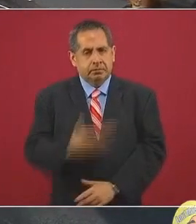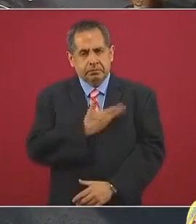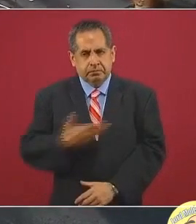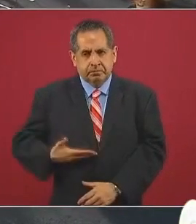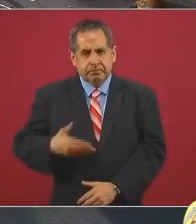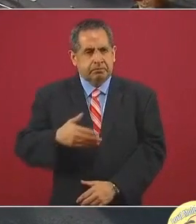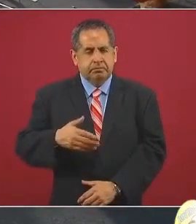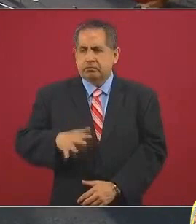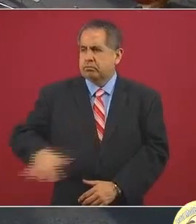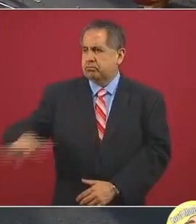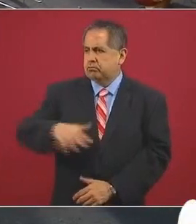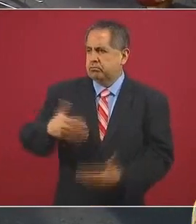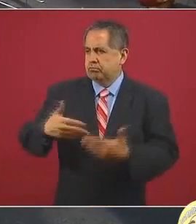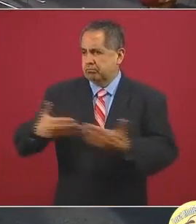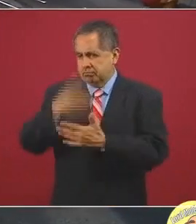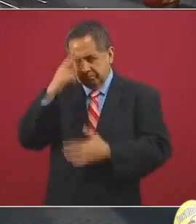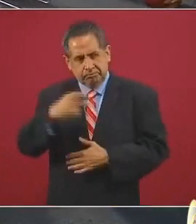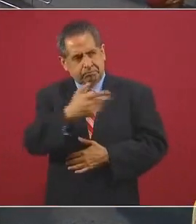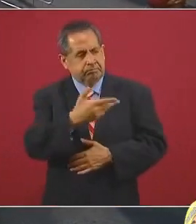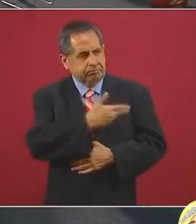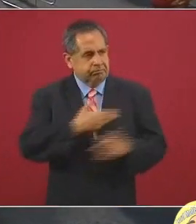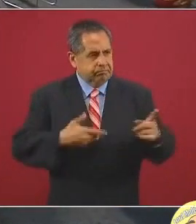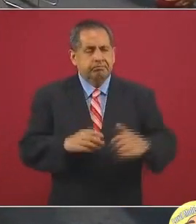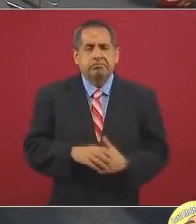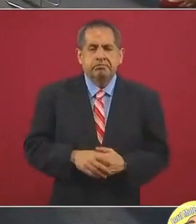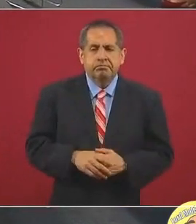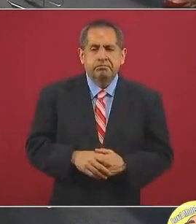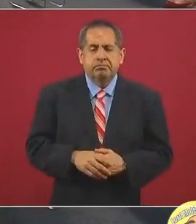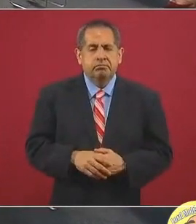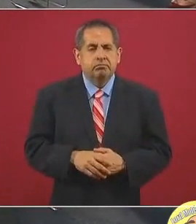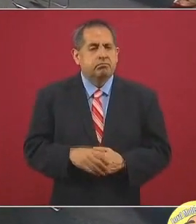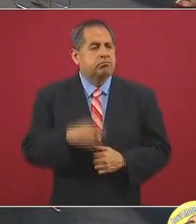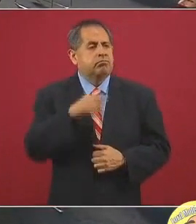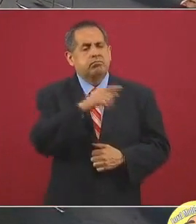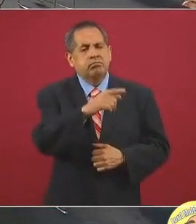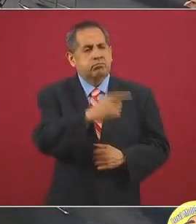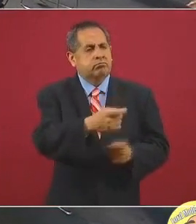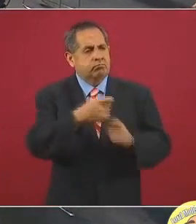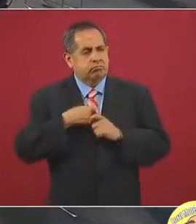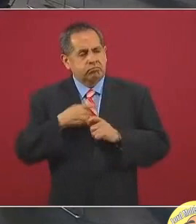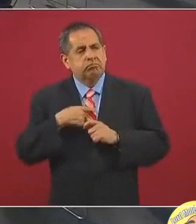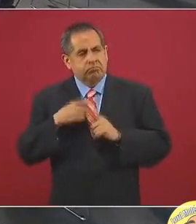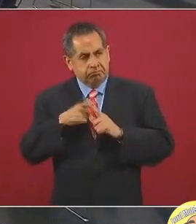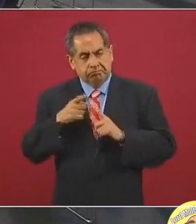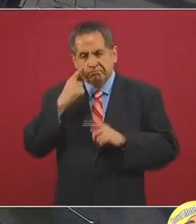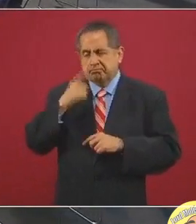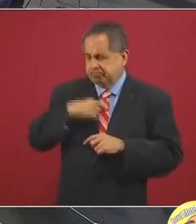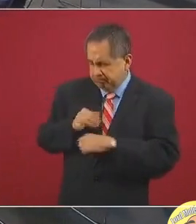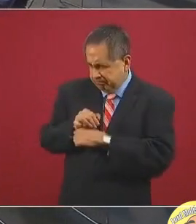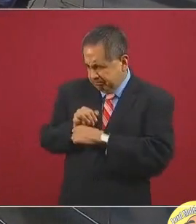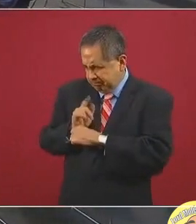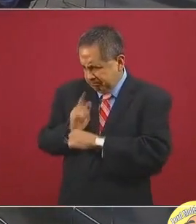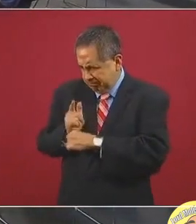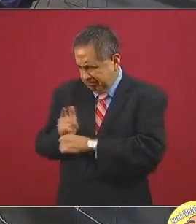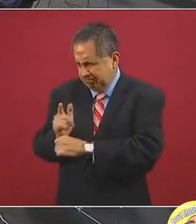Presidente de todos los mexicanos, Carlos Pozos, reportero de La Molécula. Usted nos había dejado una tarea, que consiguiéramos los